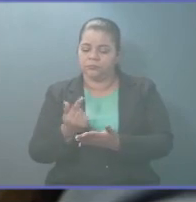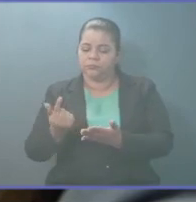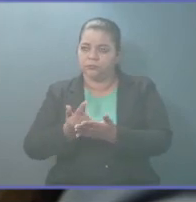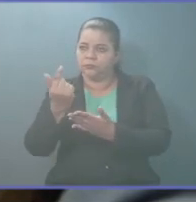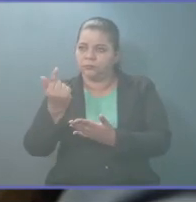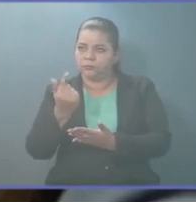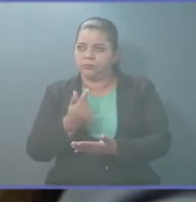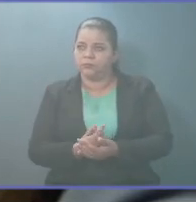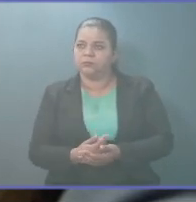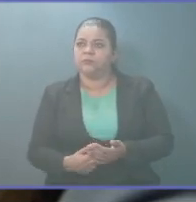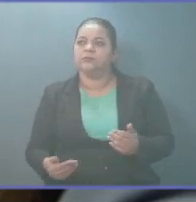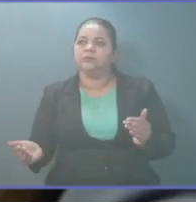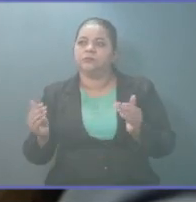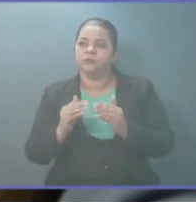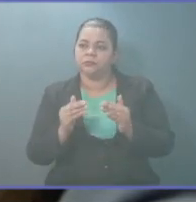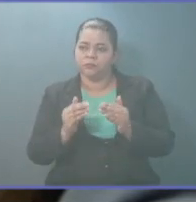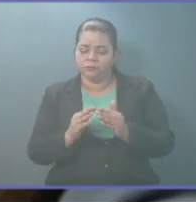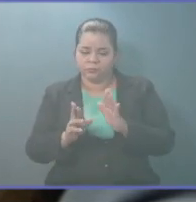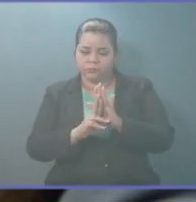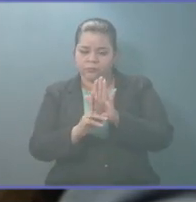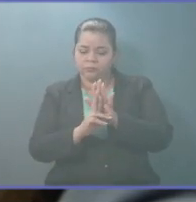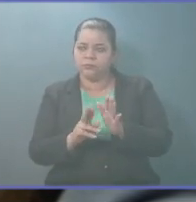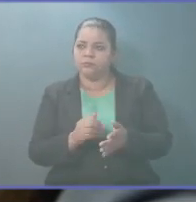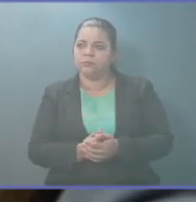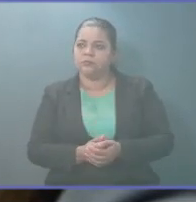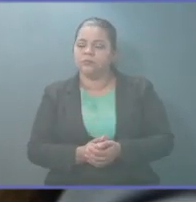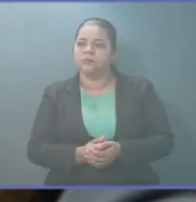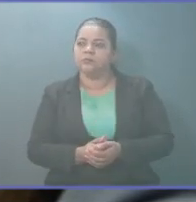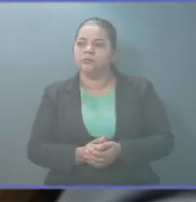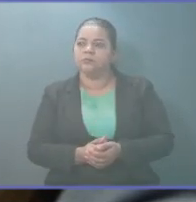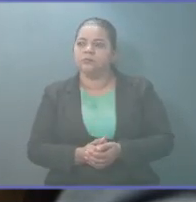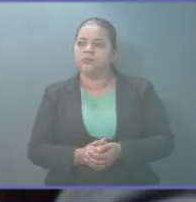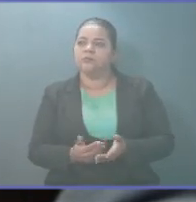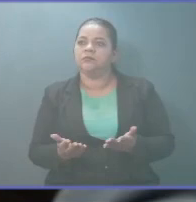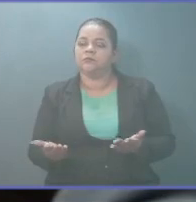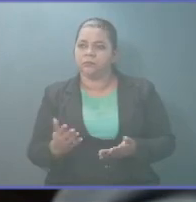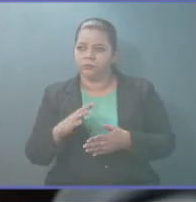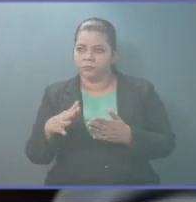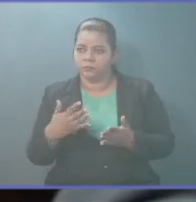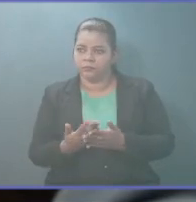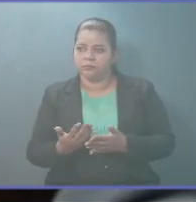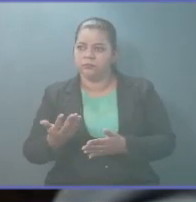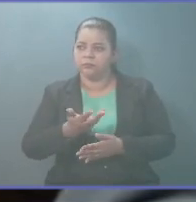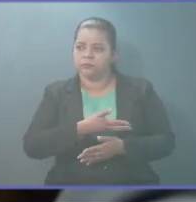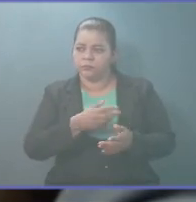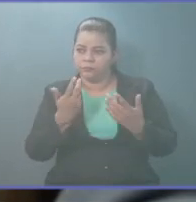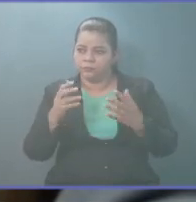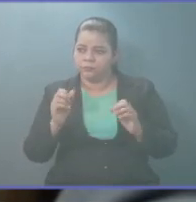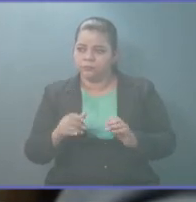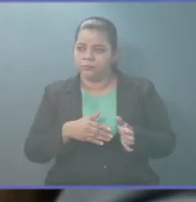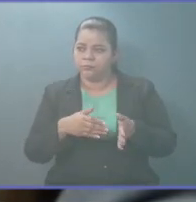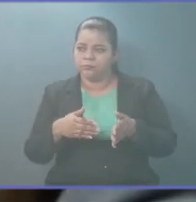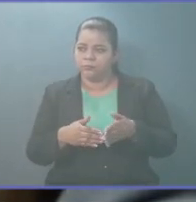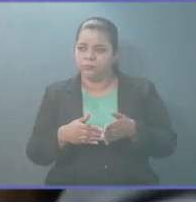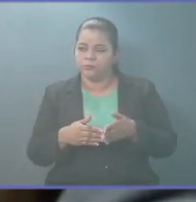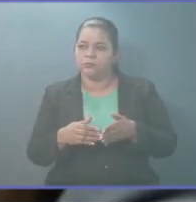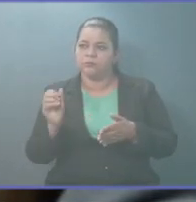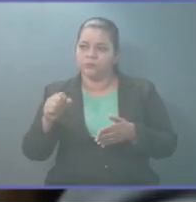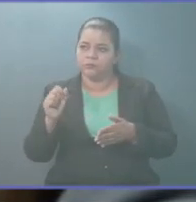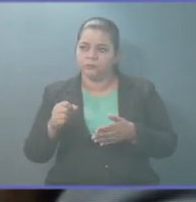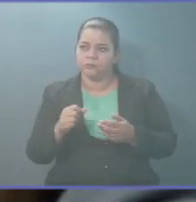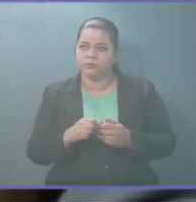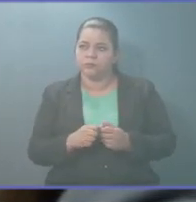sí, que se debe de aceptar tal como está la propuesta del presidente, porque en realidad al final lo único